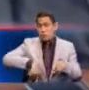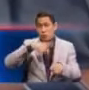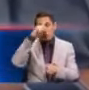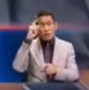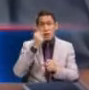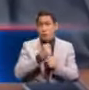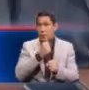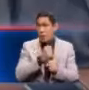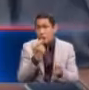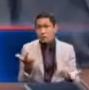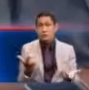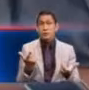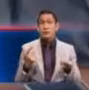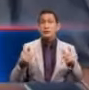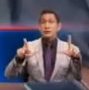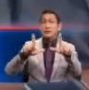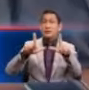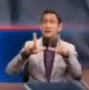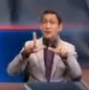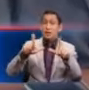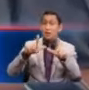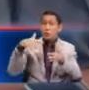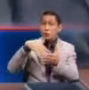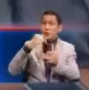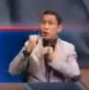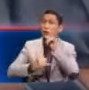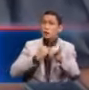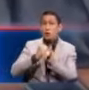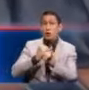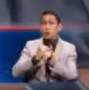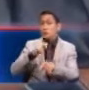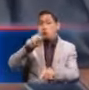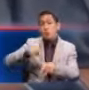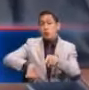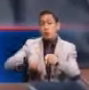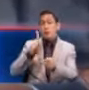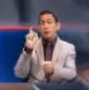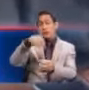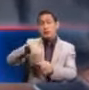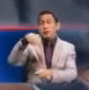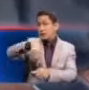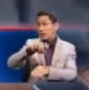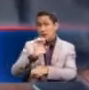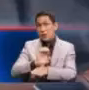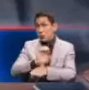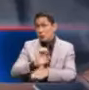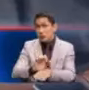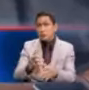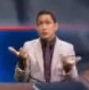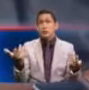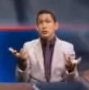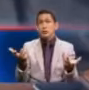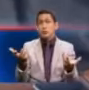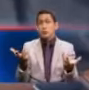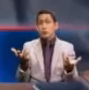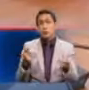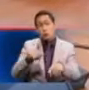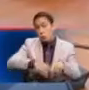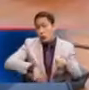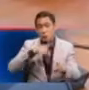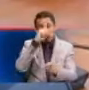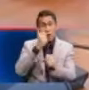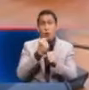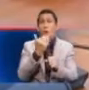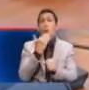ostentar títulos en instituciones públicas o privadas. No podemos abrir un consultorio de especialidad, ni tampoco podemos ser docentes de universidades.